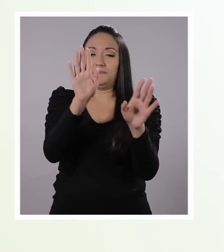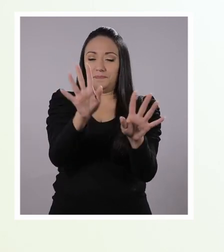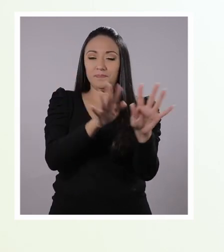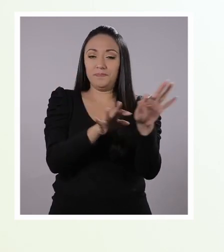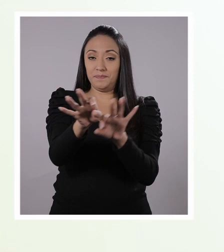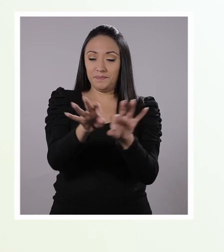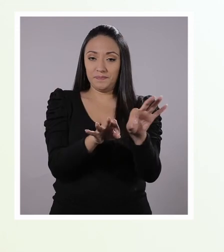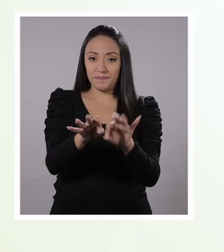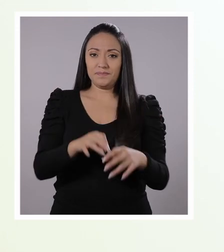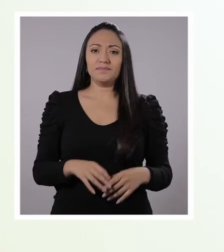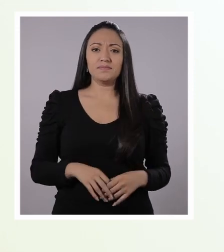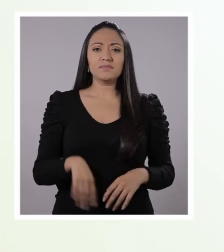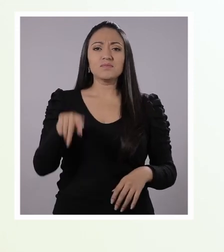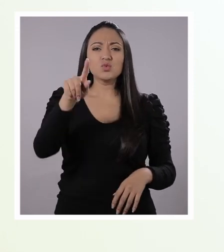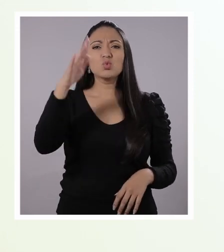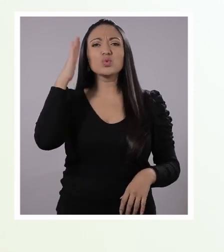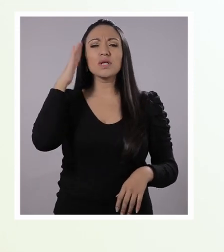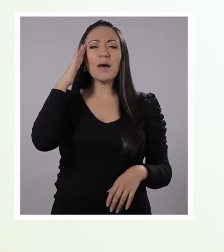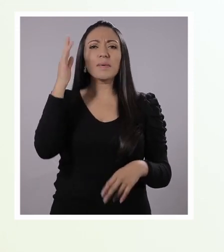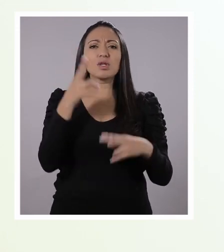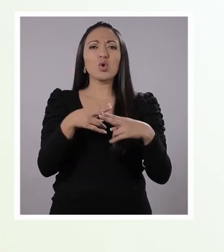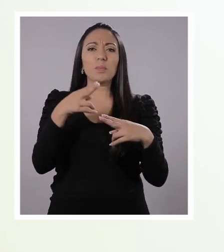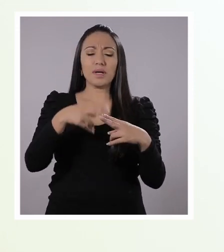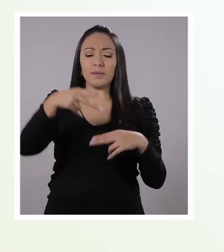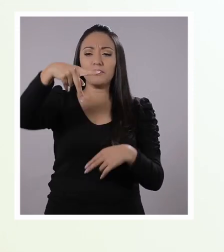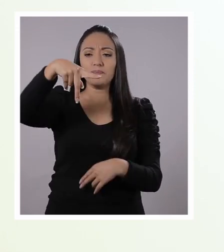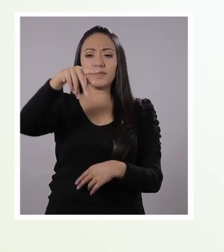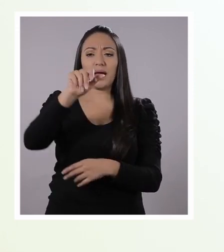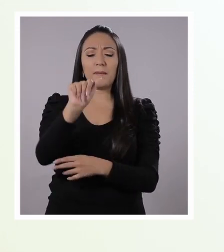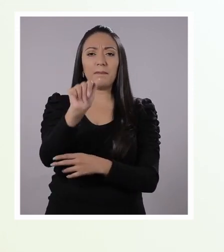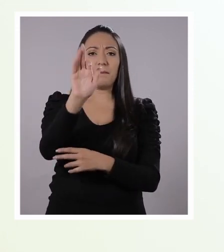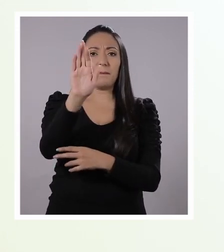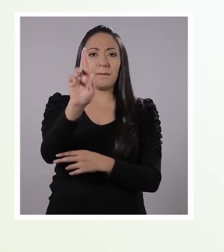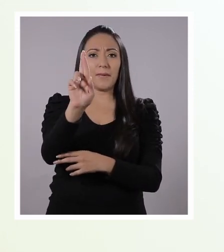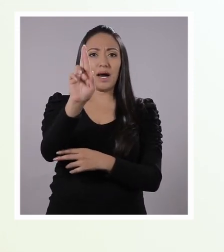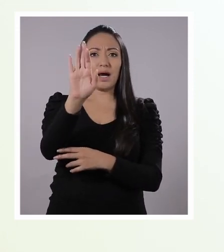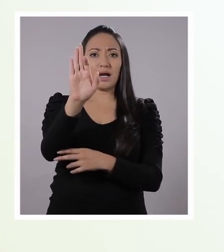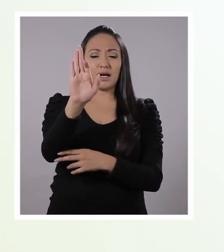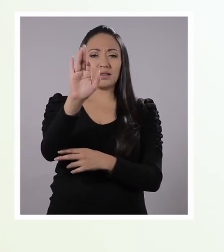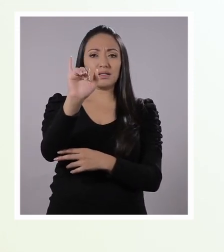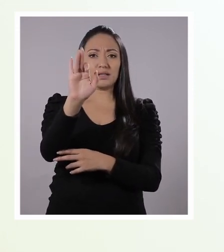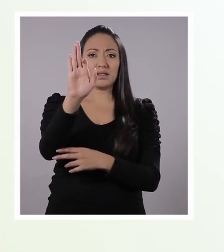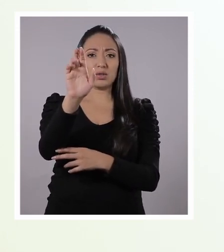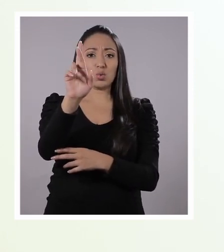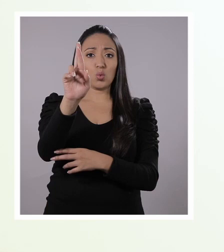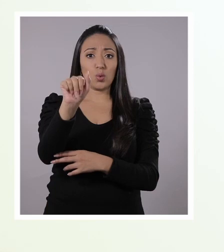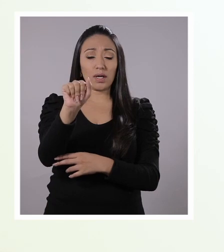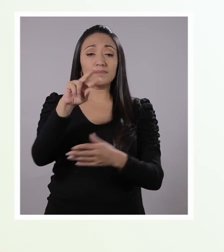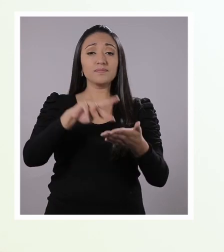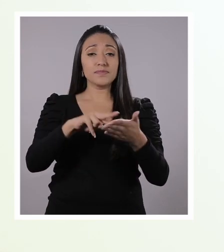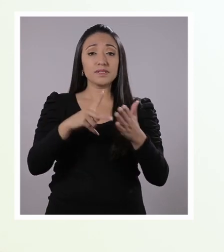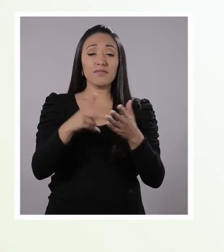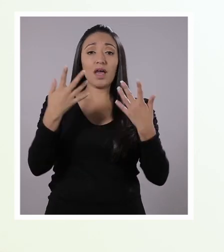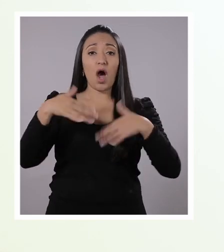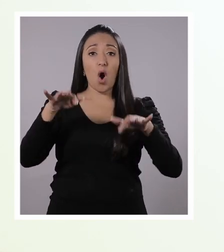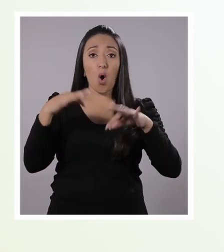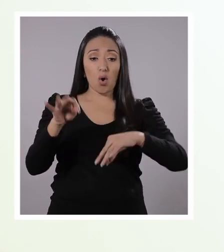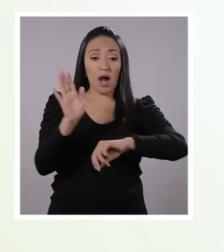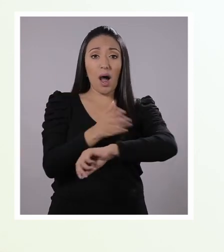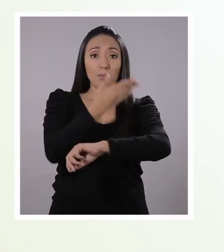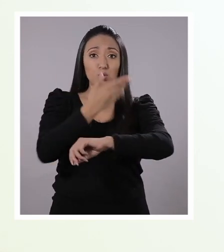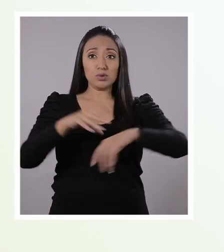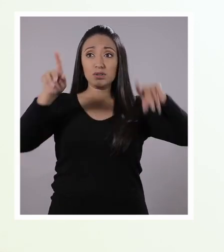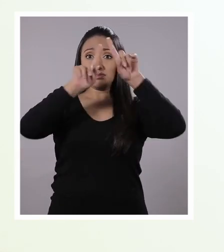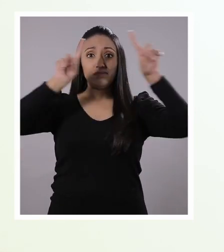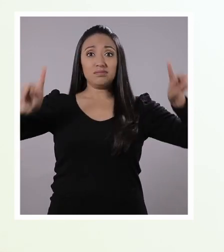es una partitura de cubiertos. ¿Saben ustedes qué es una partitura? Una partitura es una hoja que utilizan los músicos para